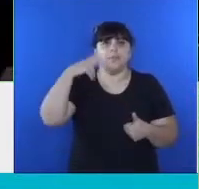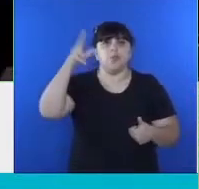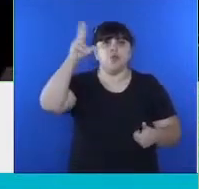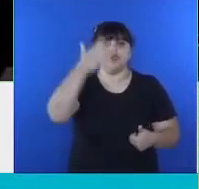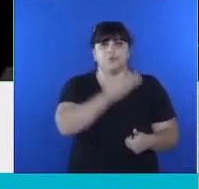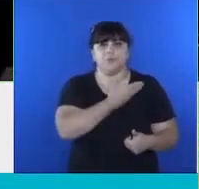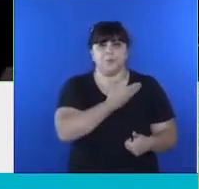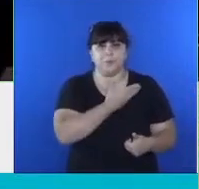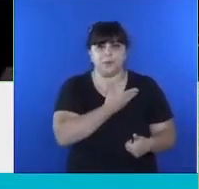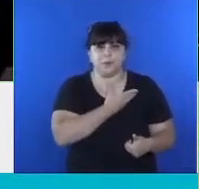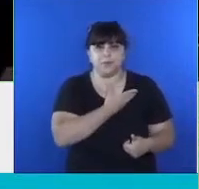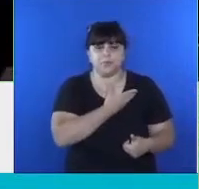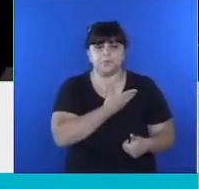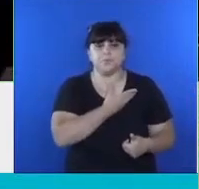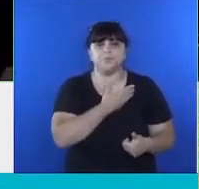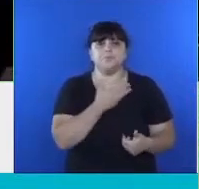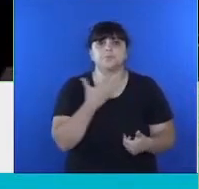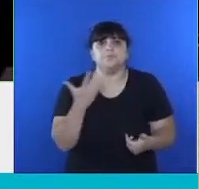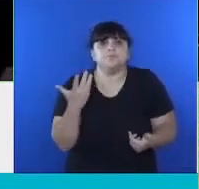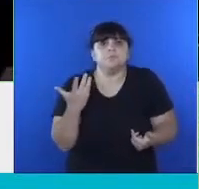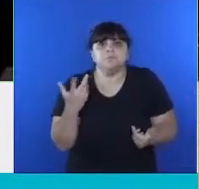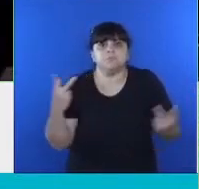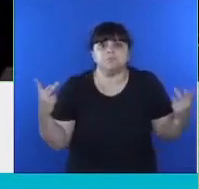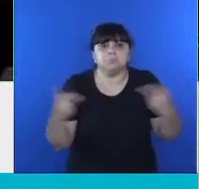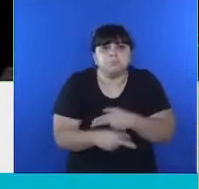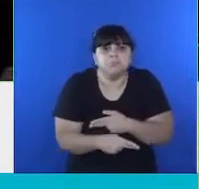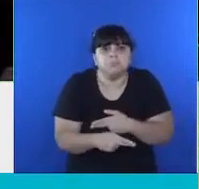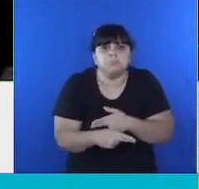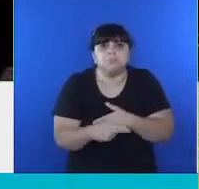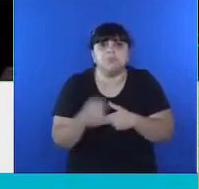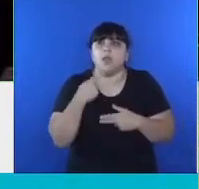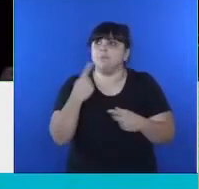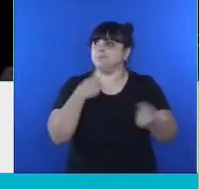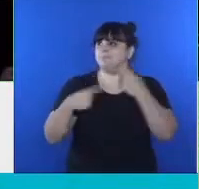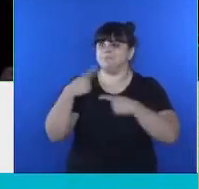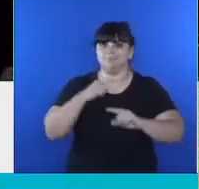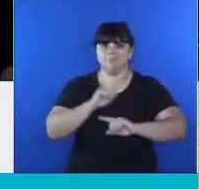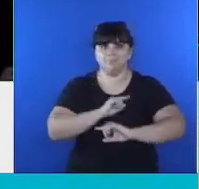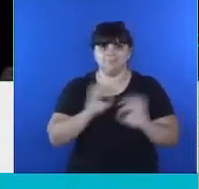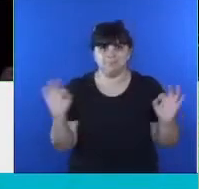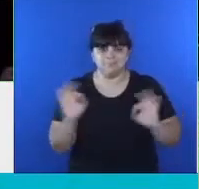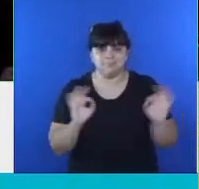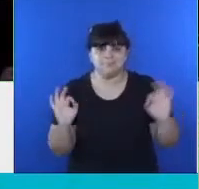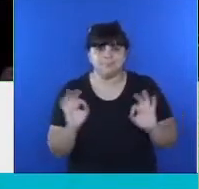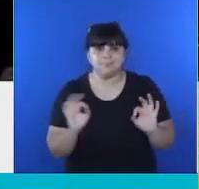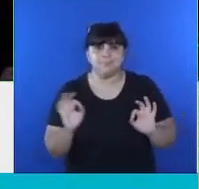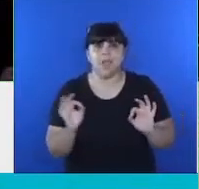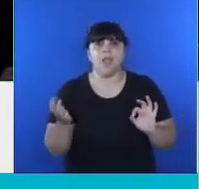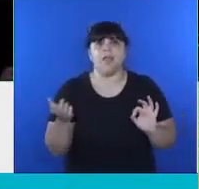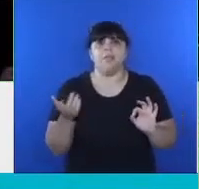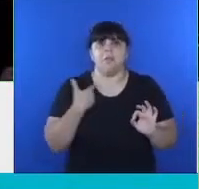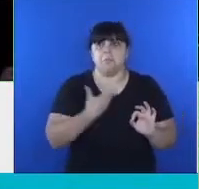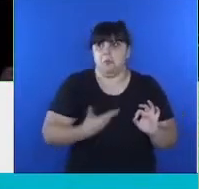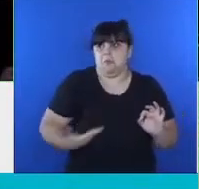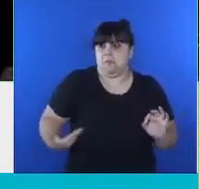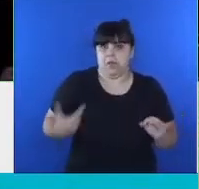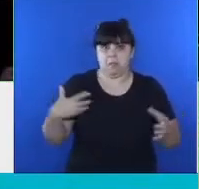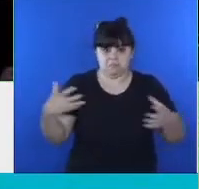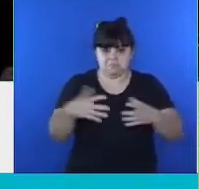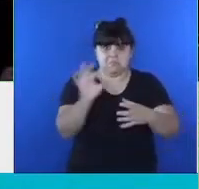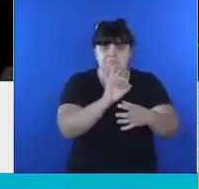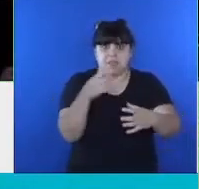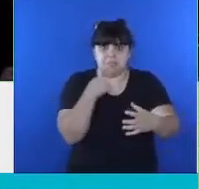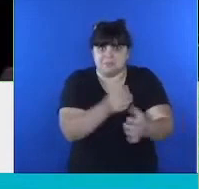de febrero, sin ningún tipo de consulta con ninguno de los gobernadores,